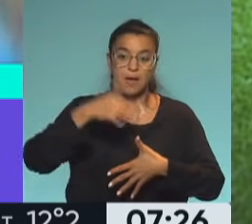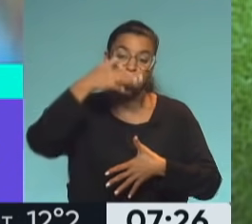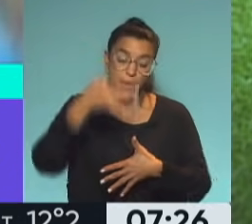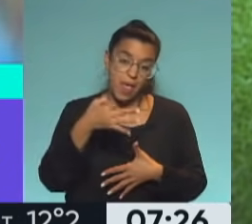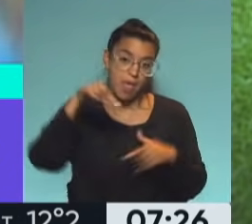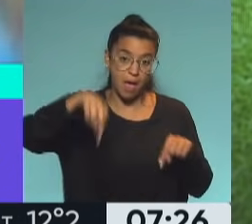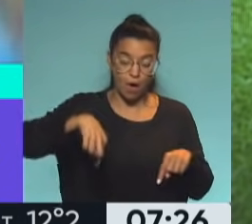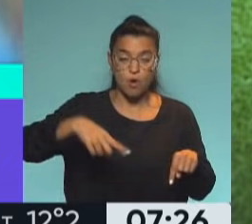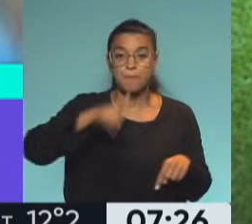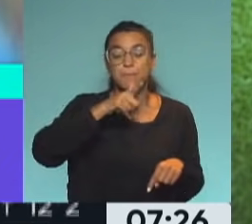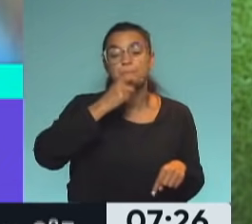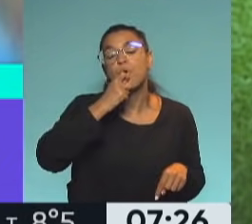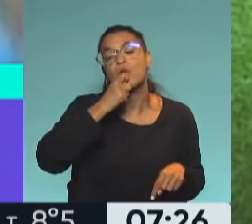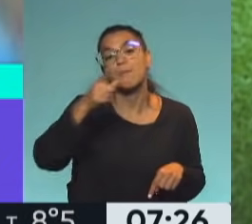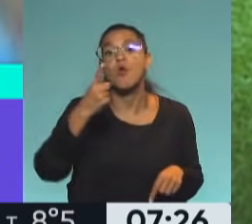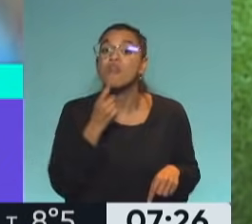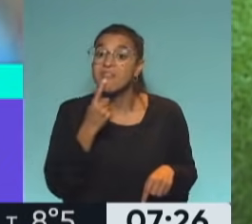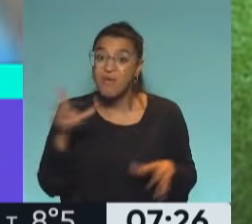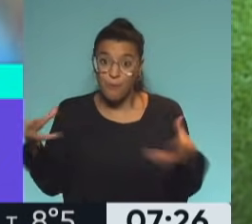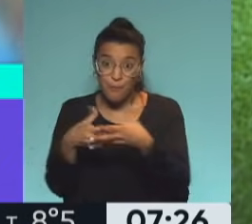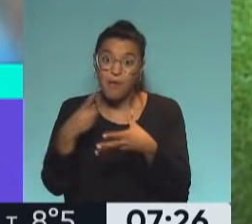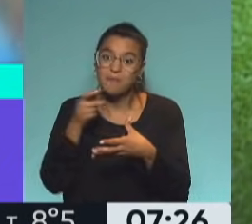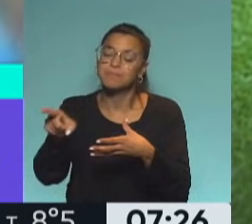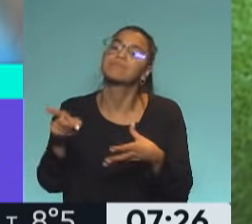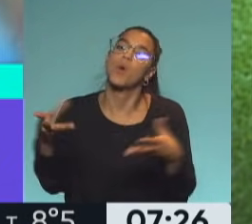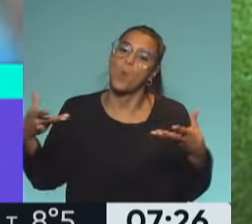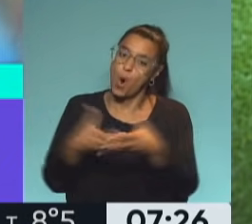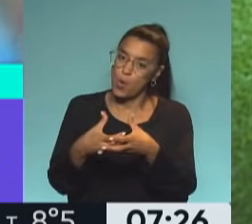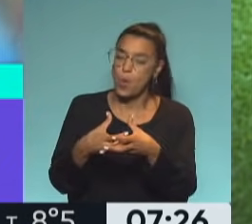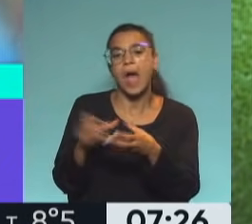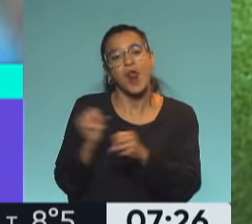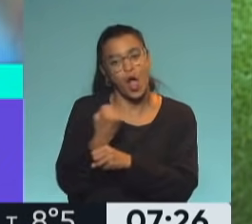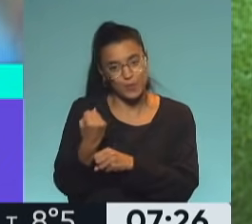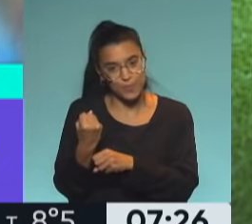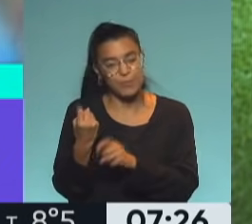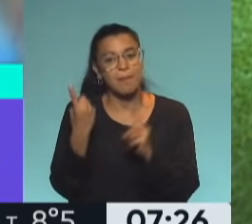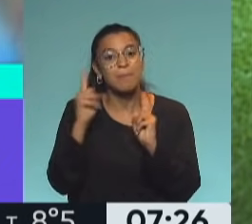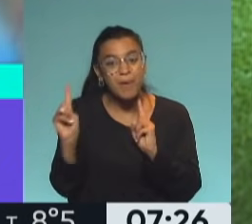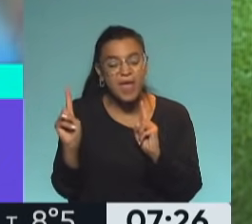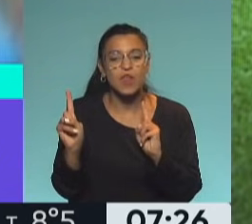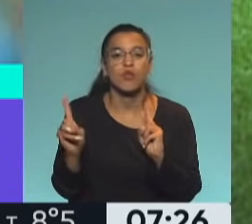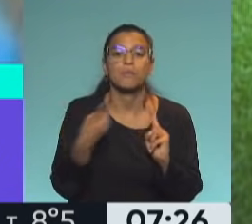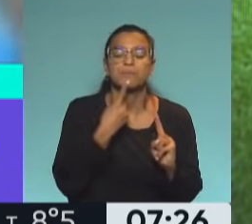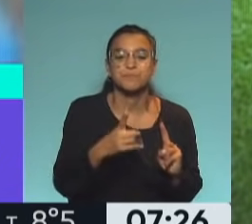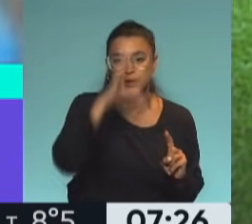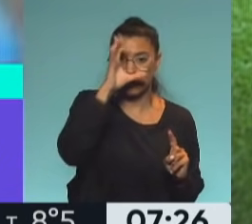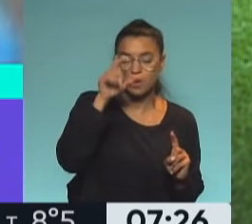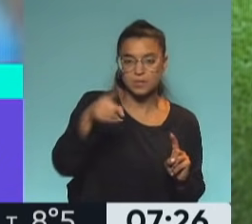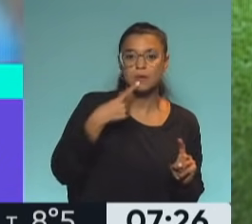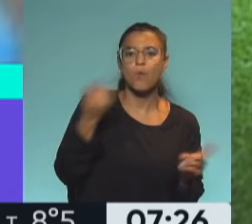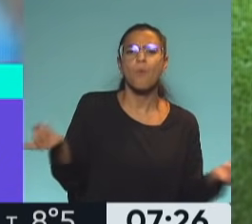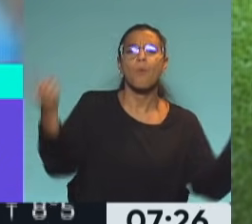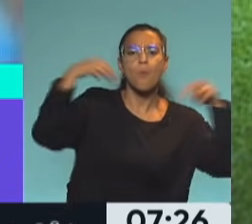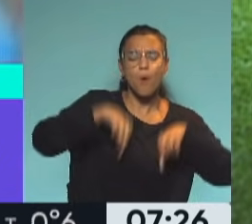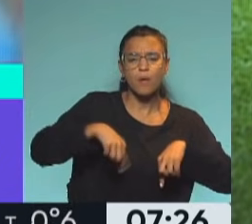que ahora, por ejemplo, el caso de River está demostrando que las burbujas se pincharon en ese sentido. Pero recordemos que cuando volvió, estamos hablando